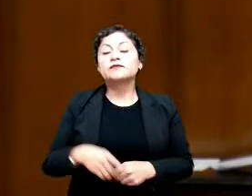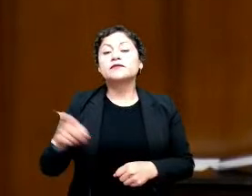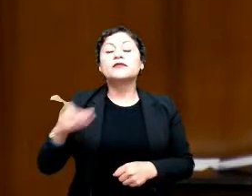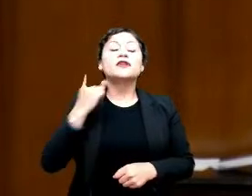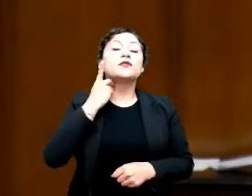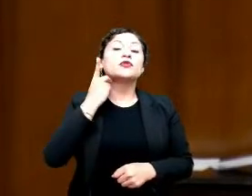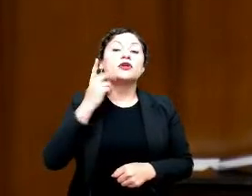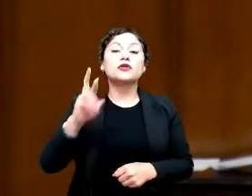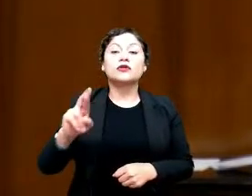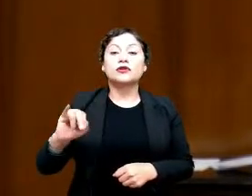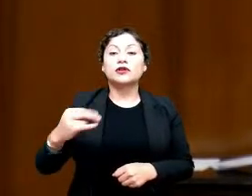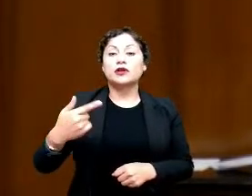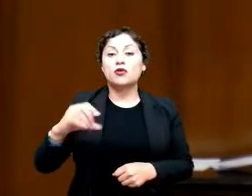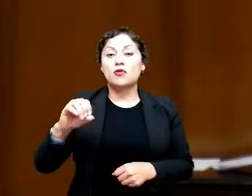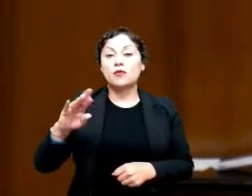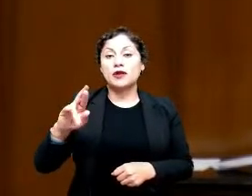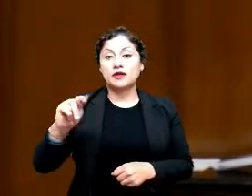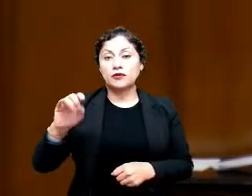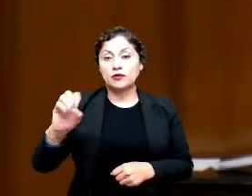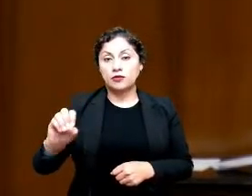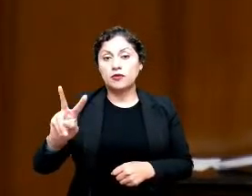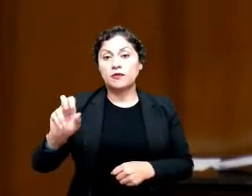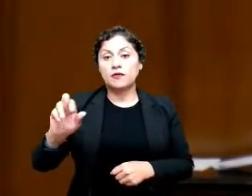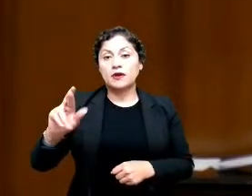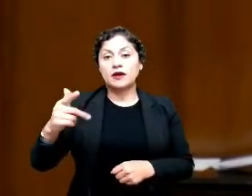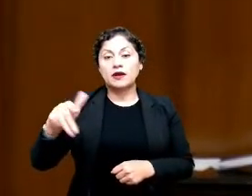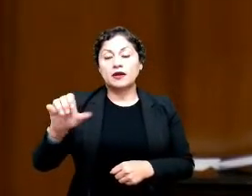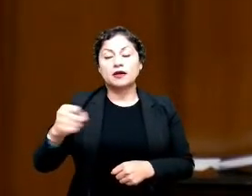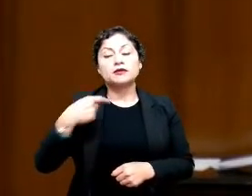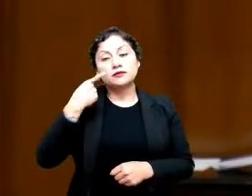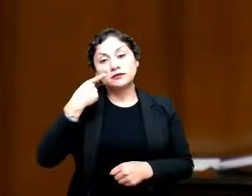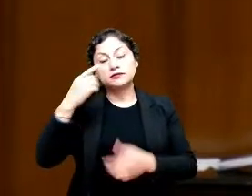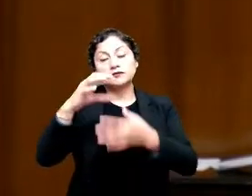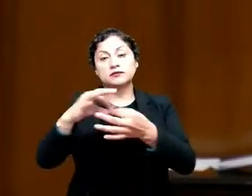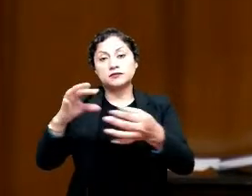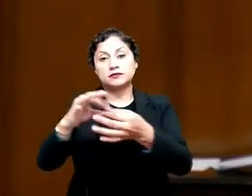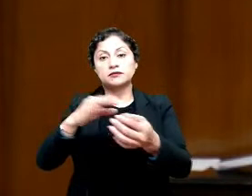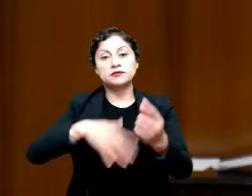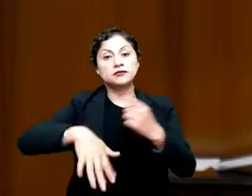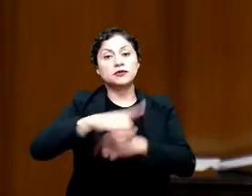Vargas Cervantes le comento que en la entidad habitan